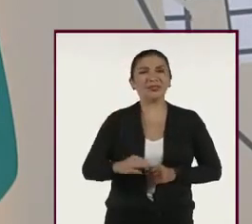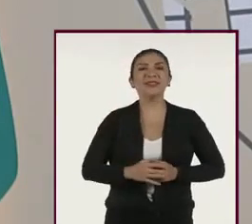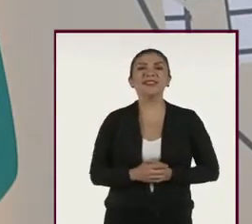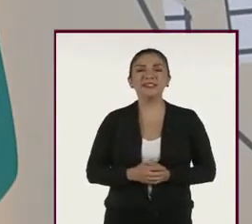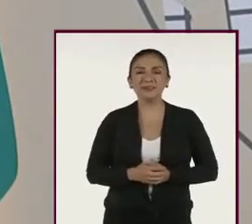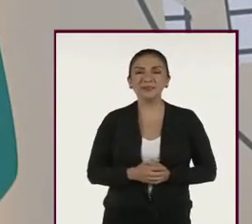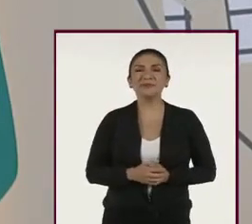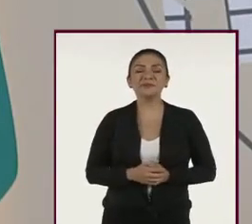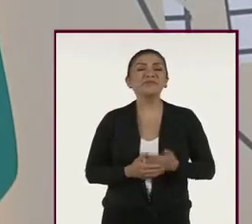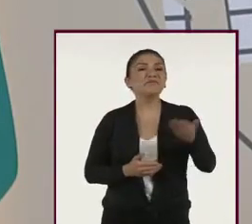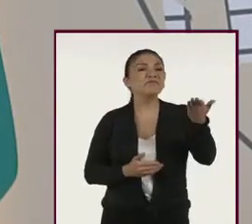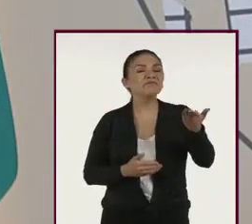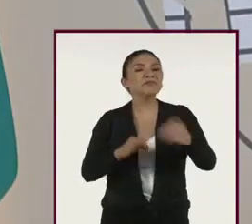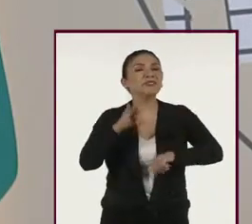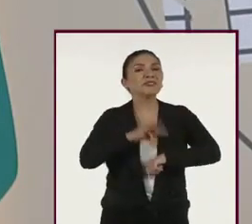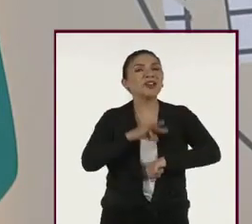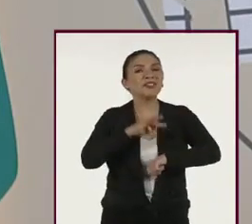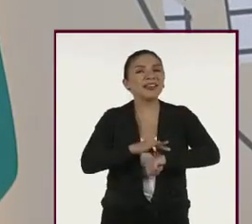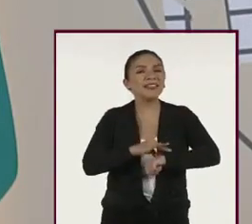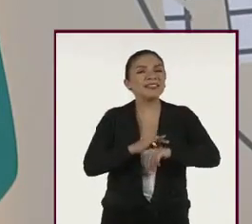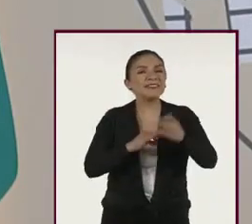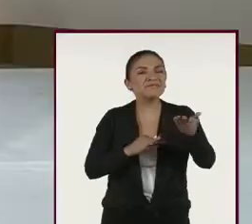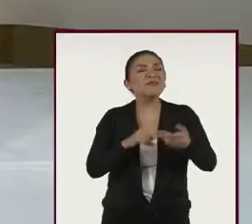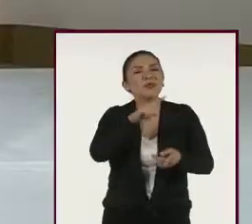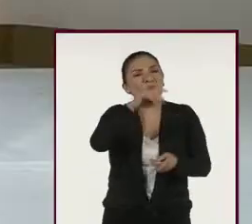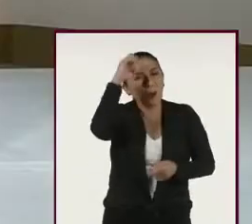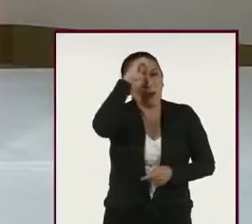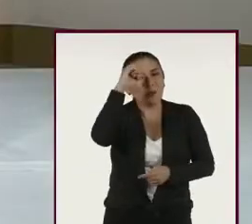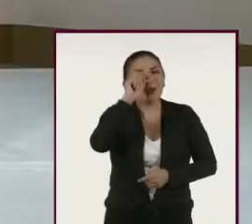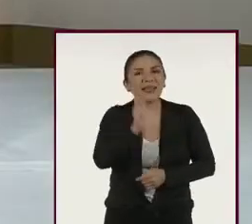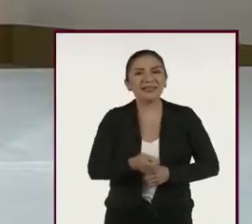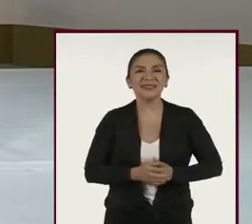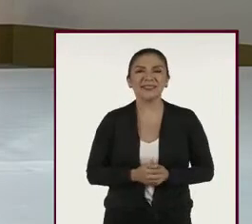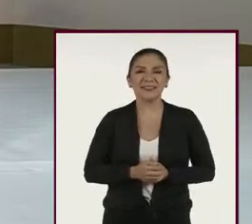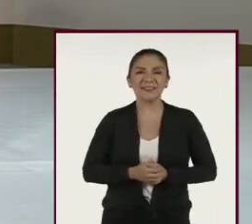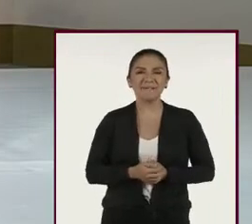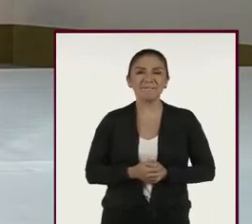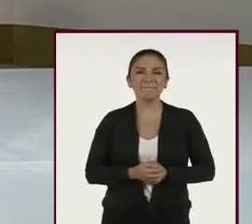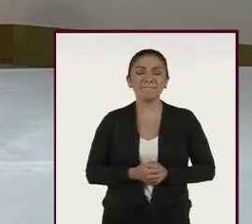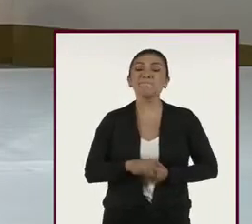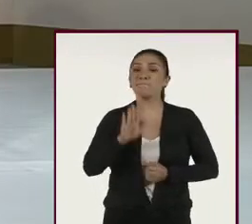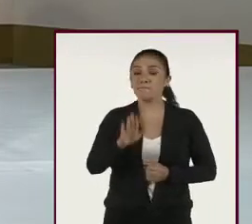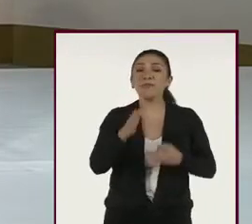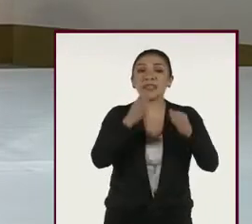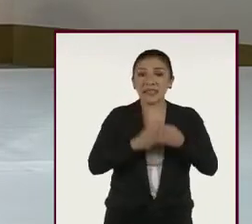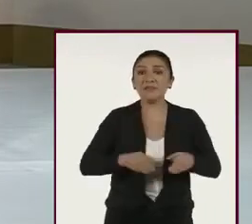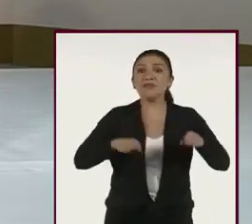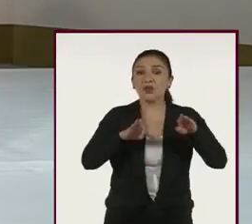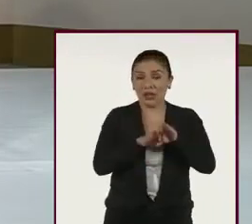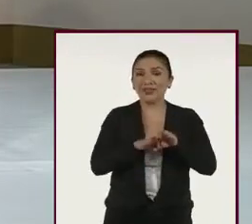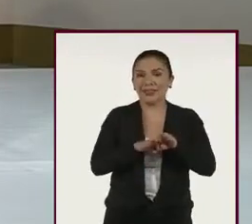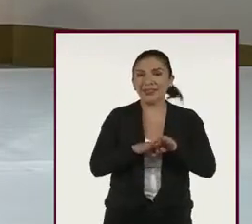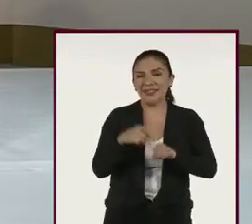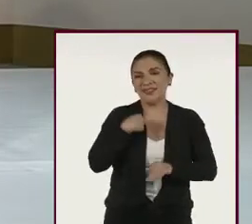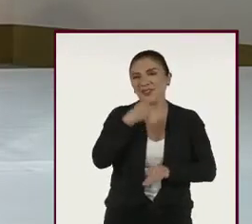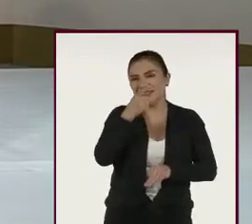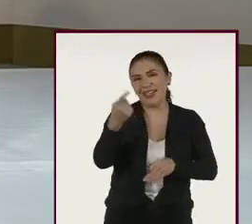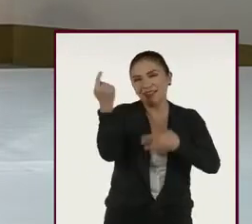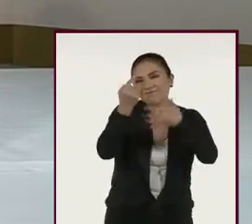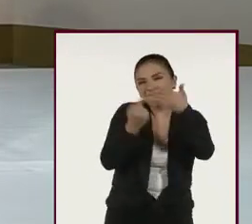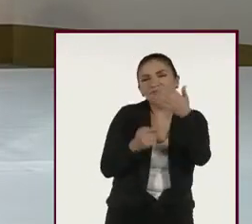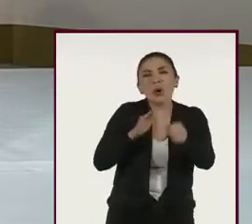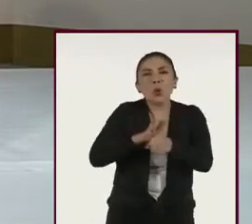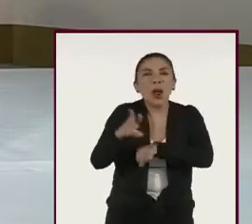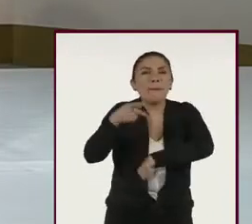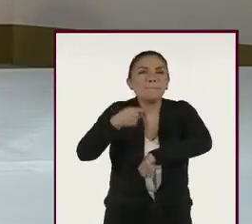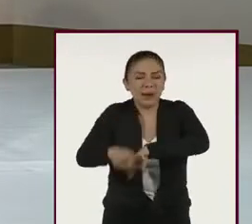2%. Doctora Ana Rosa García Verdeja, ¿cuál es su opinión al respecto? Bueno, es muy importante, platicamos de todos estos factores de